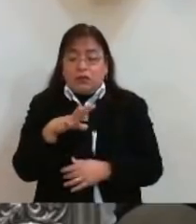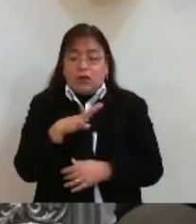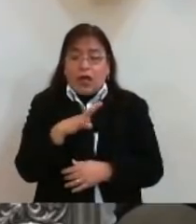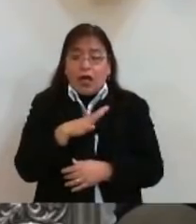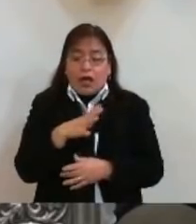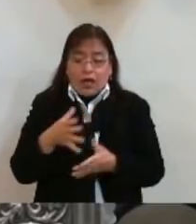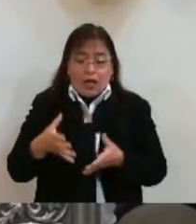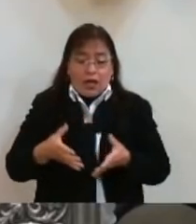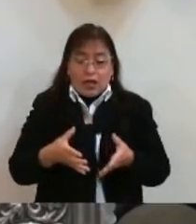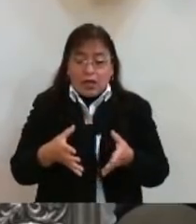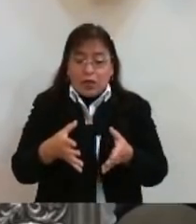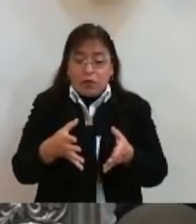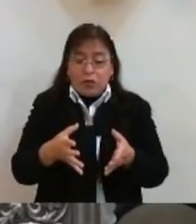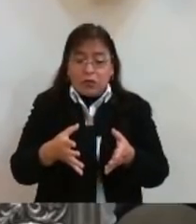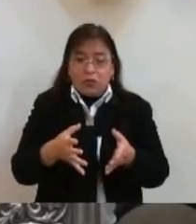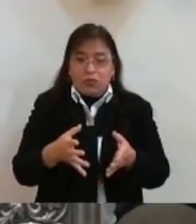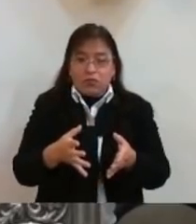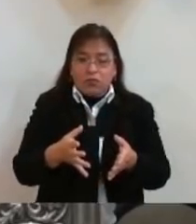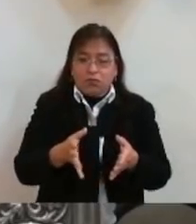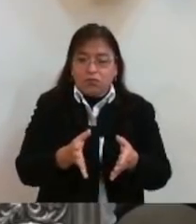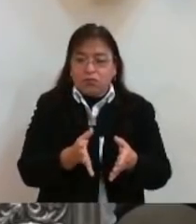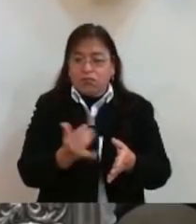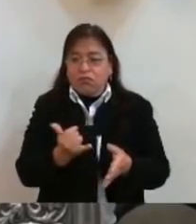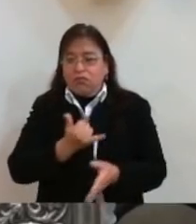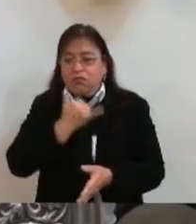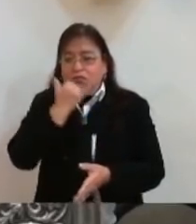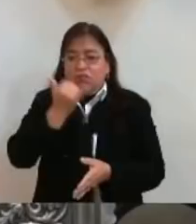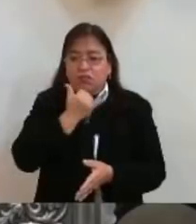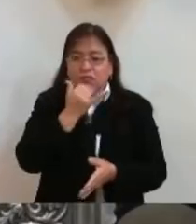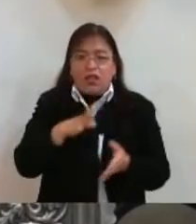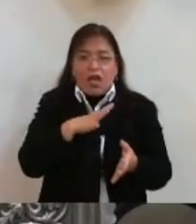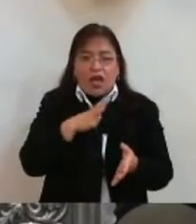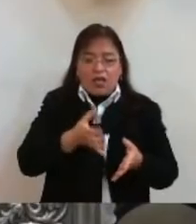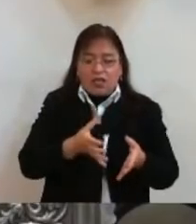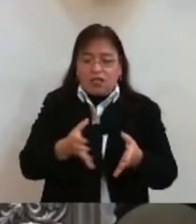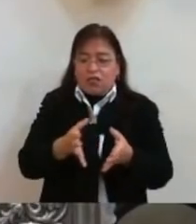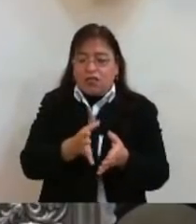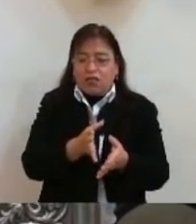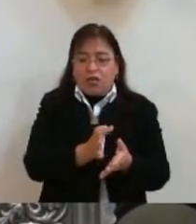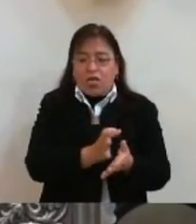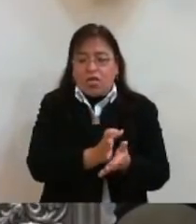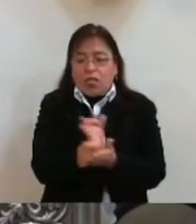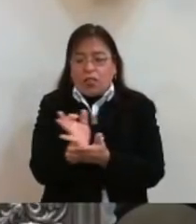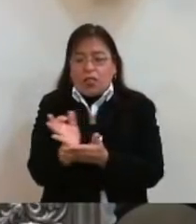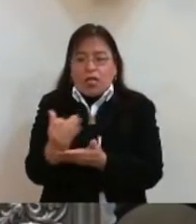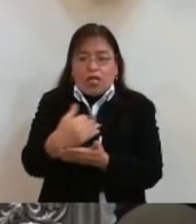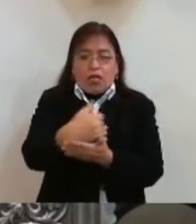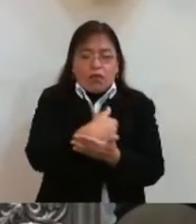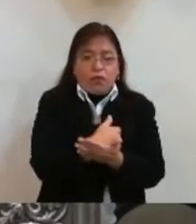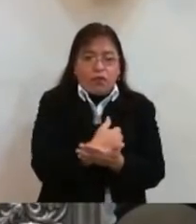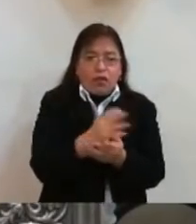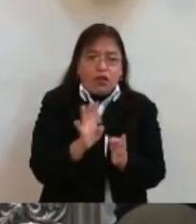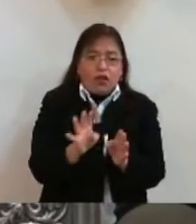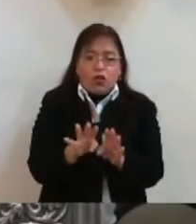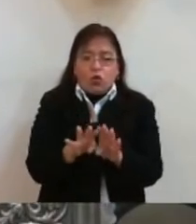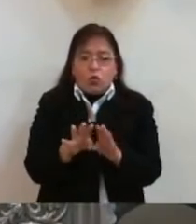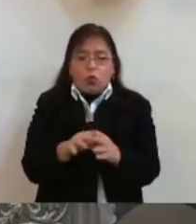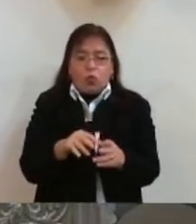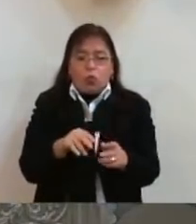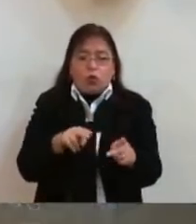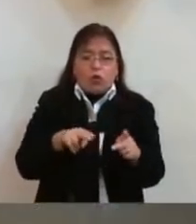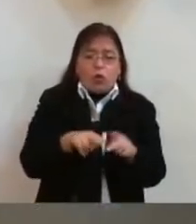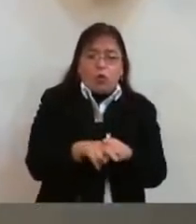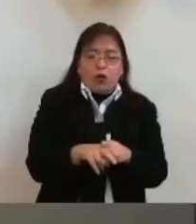caminos equivocados, caminos de muerte, como el de Herodes, y